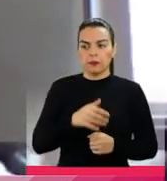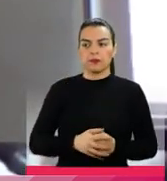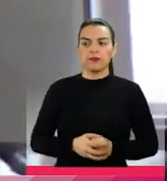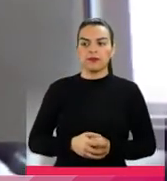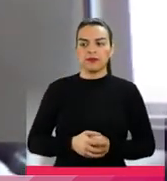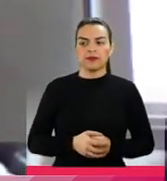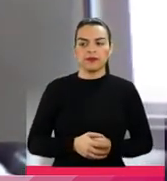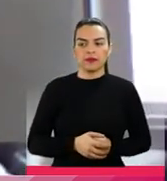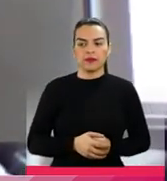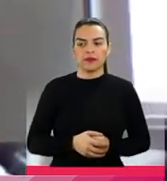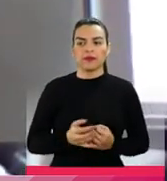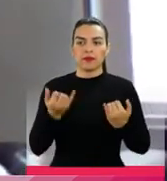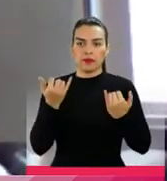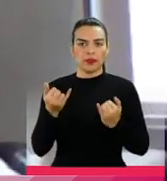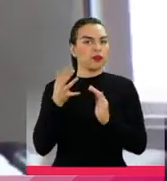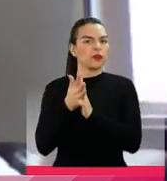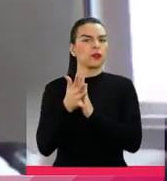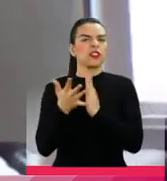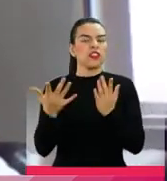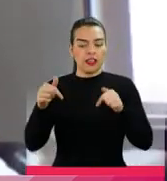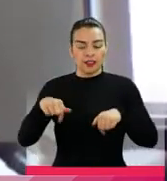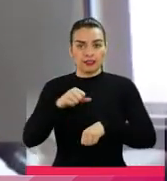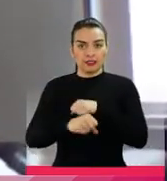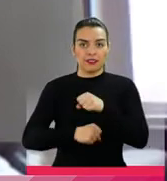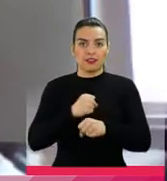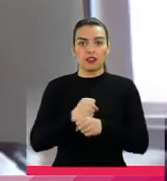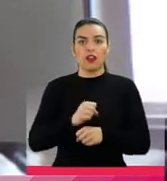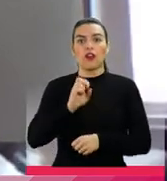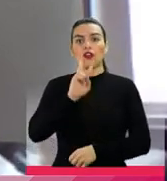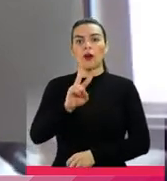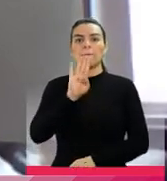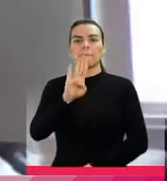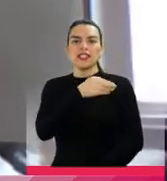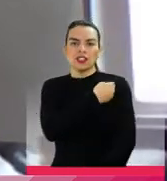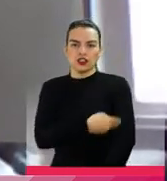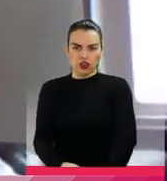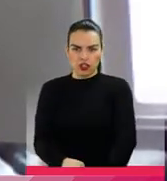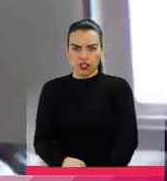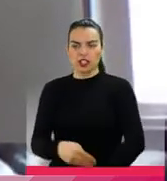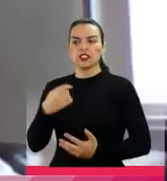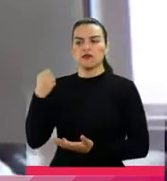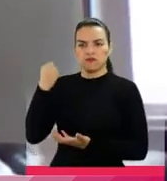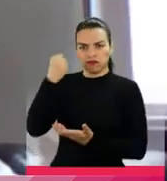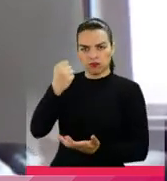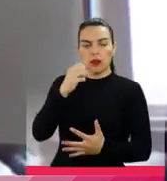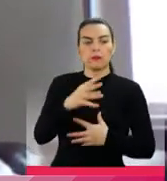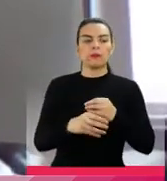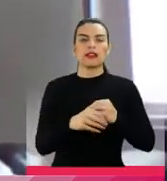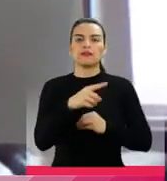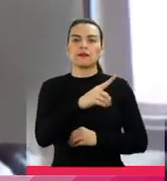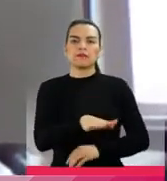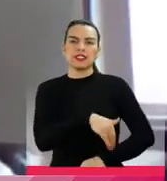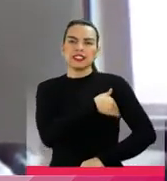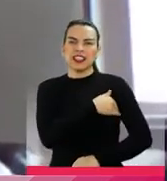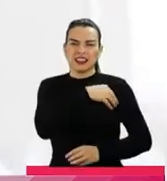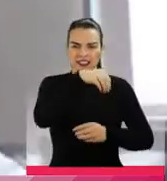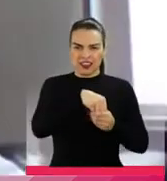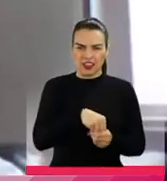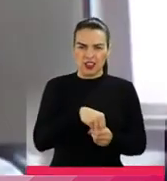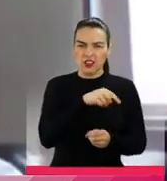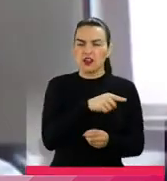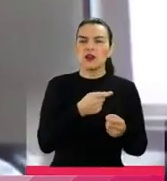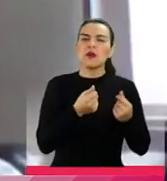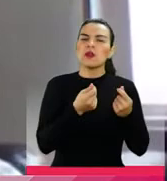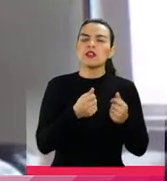mujer este año es de 2 millones de pesos y el del ministerior interior específicamente es de 5 de 5 mil millones de pesos